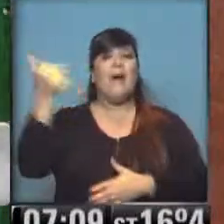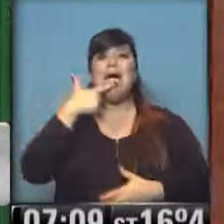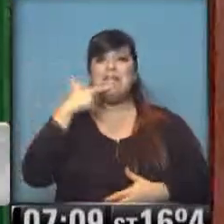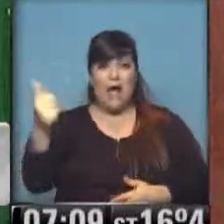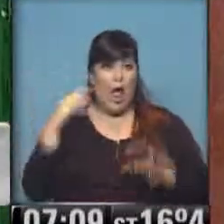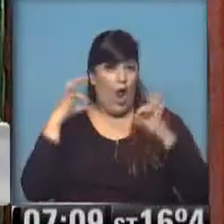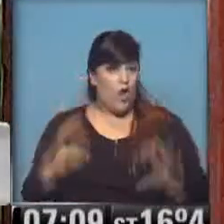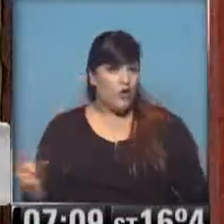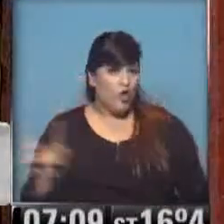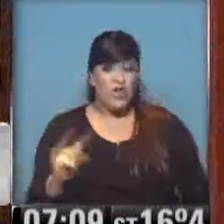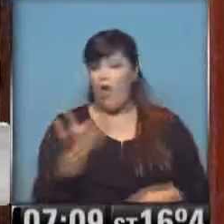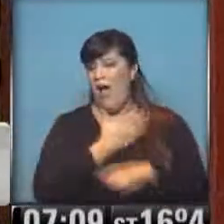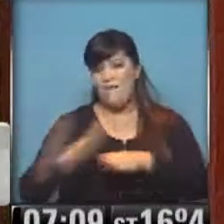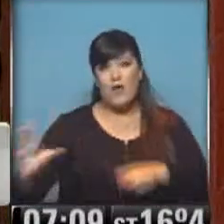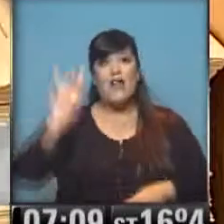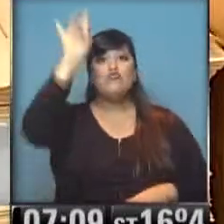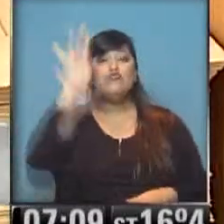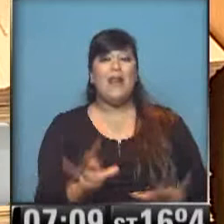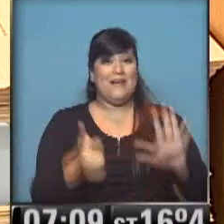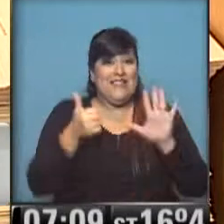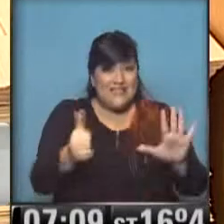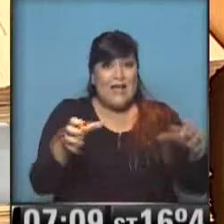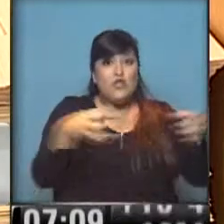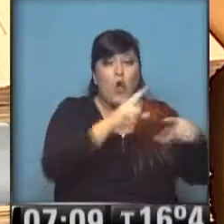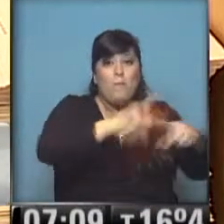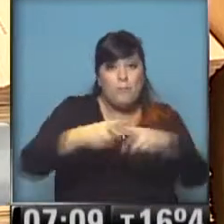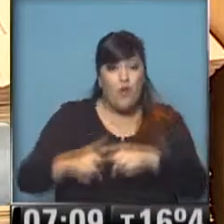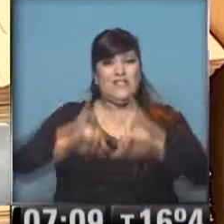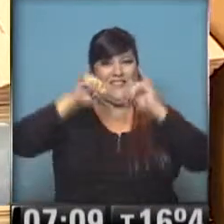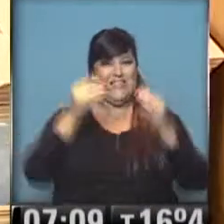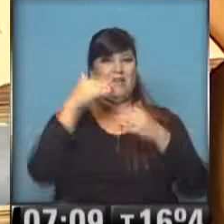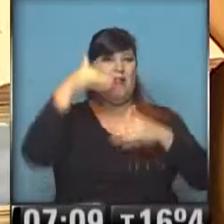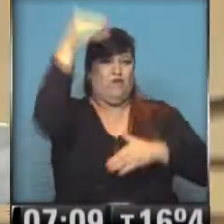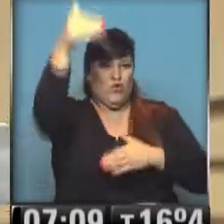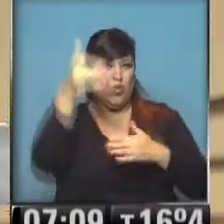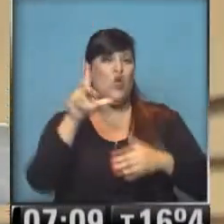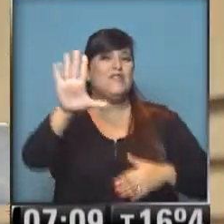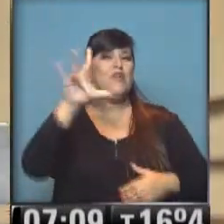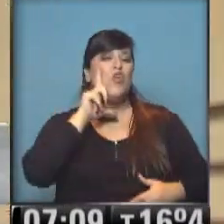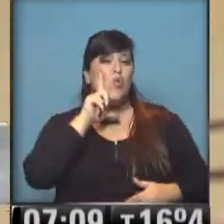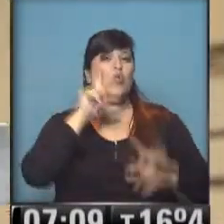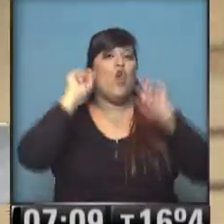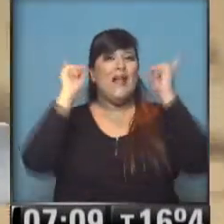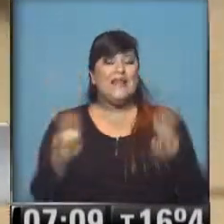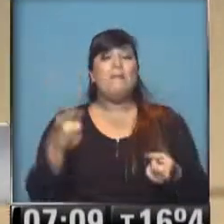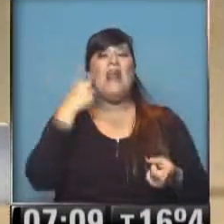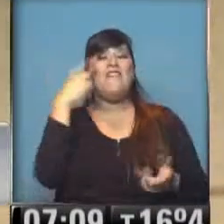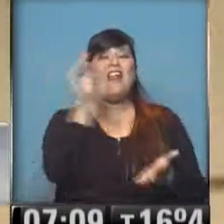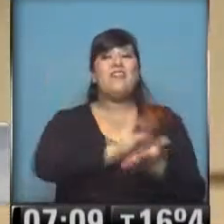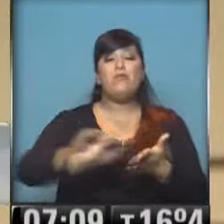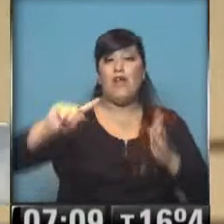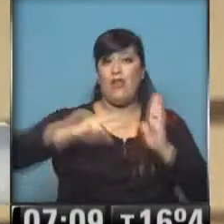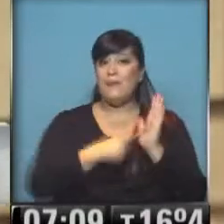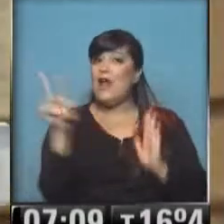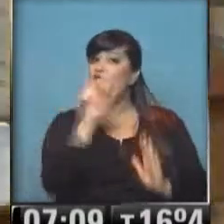No. Hay que decir que solo 6 fuerzas lograron pasar el filtro de las PASO también para presentar legisladores, no solamente a